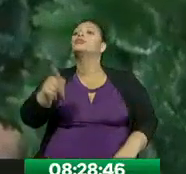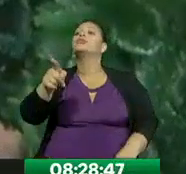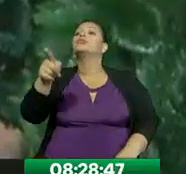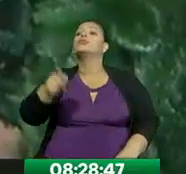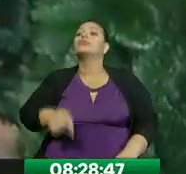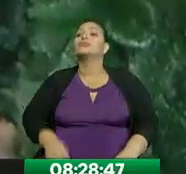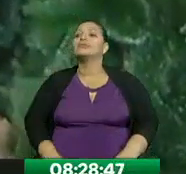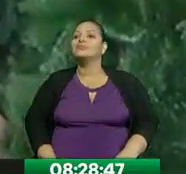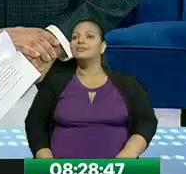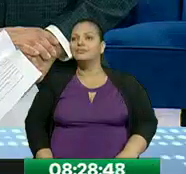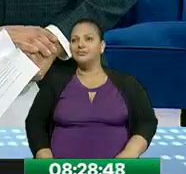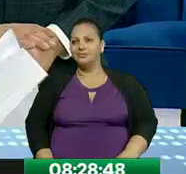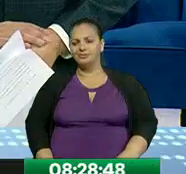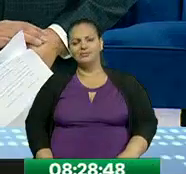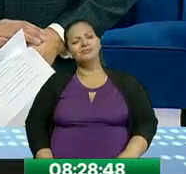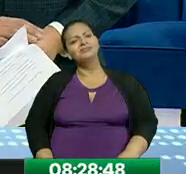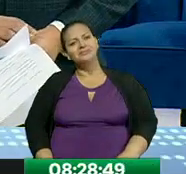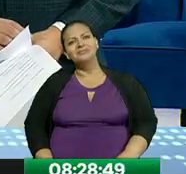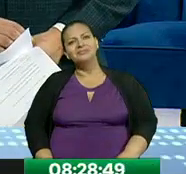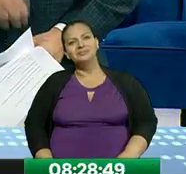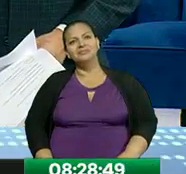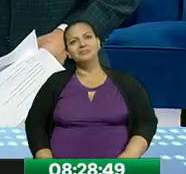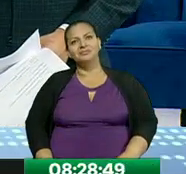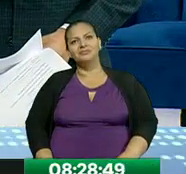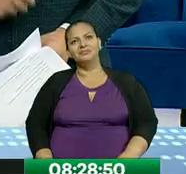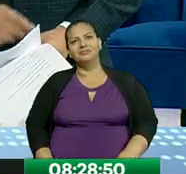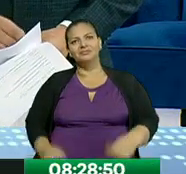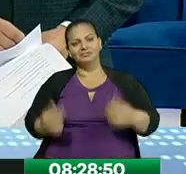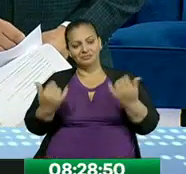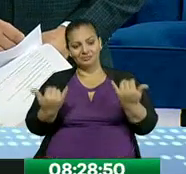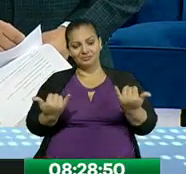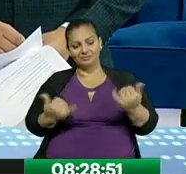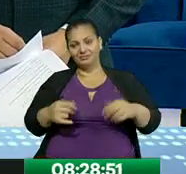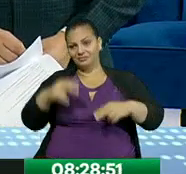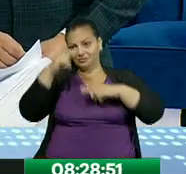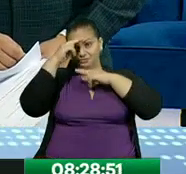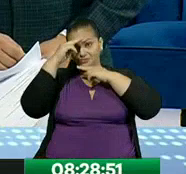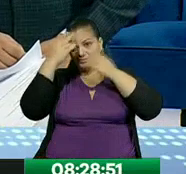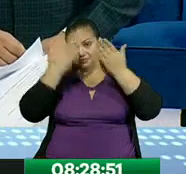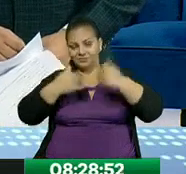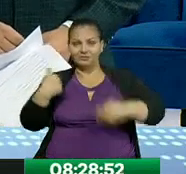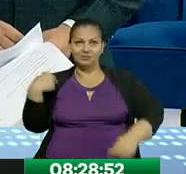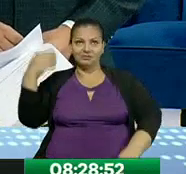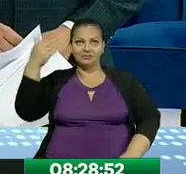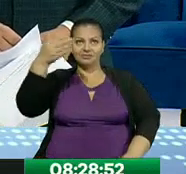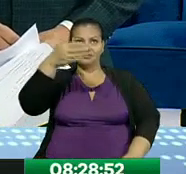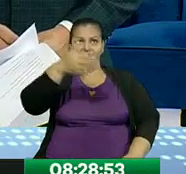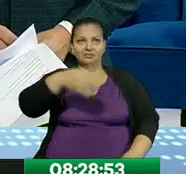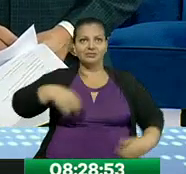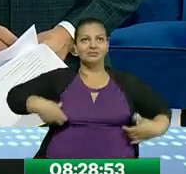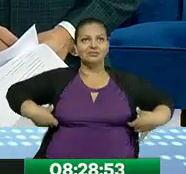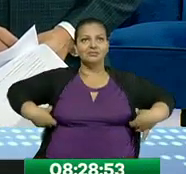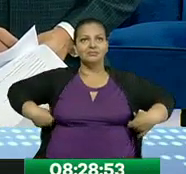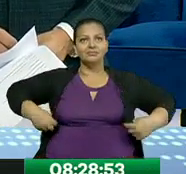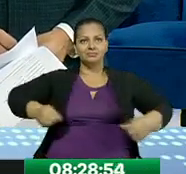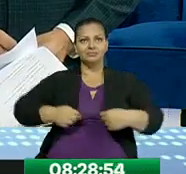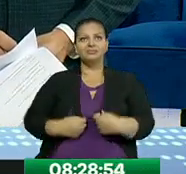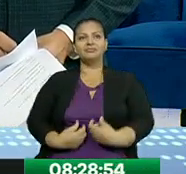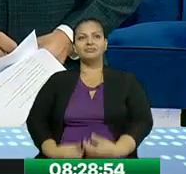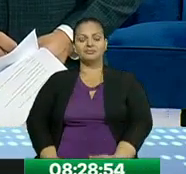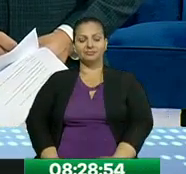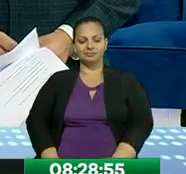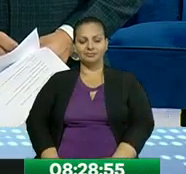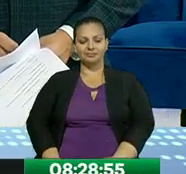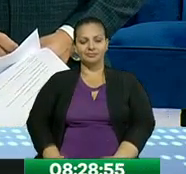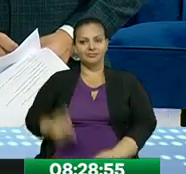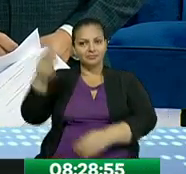Claro, ahí vamos a estar. Vamos a estar el día de hoy saliendo acá al noticiero. A ver qué tiene ahí. Saliendo del noticiero, nos vamos con Maquilón,